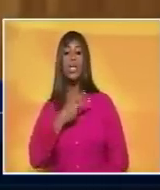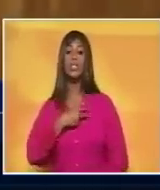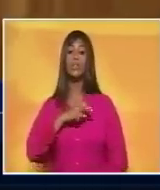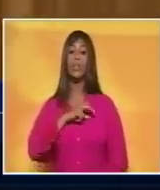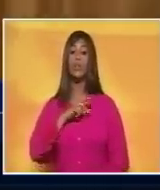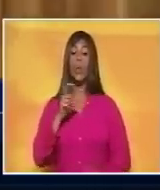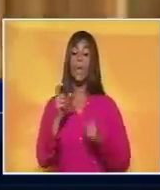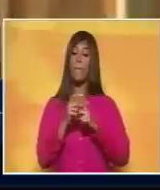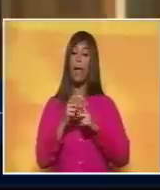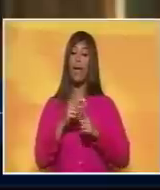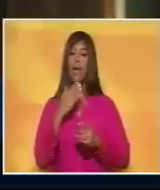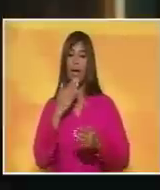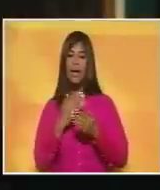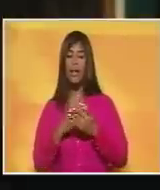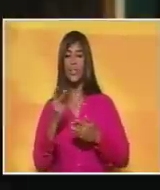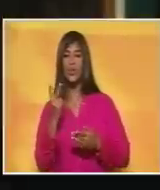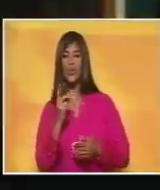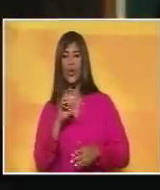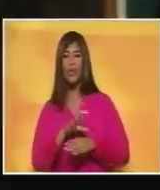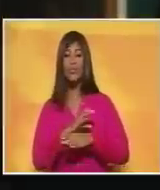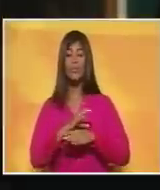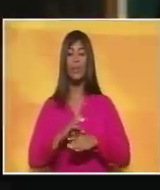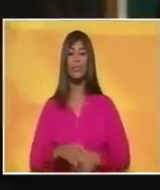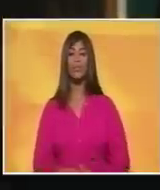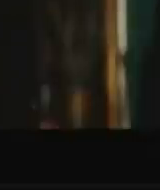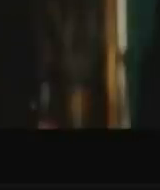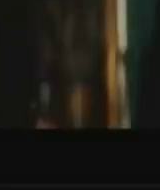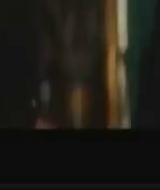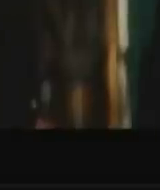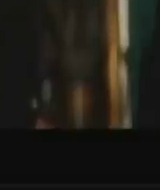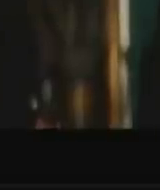a la colaboración de Science con Becky G.